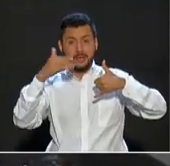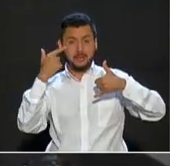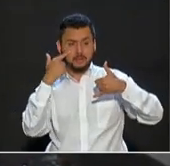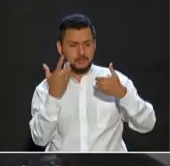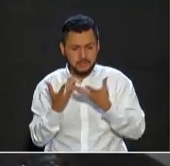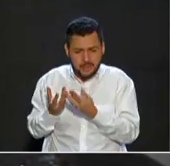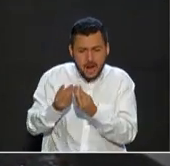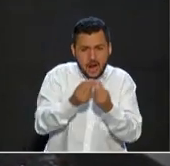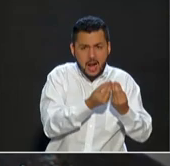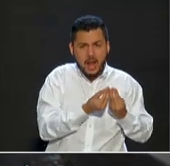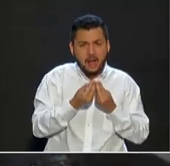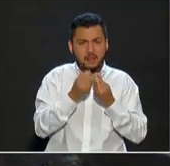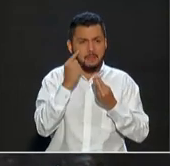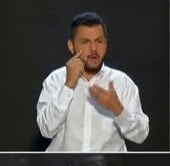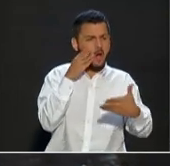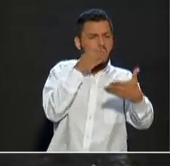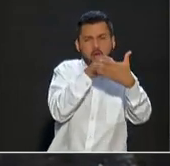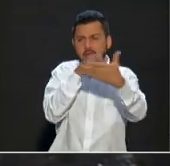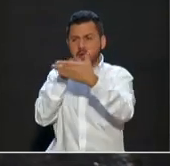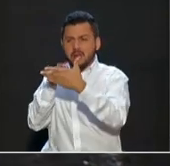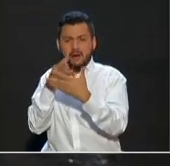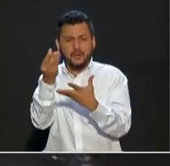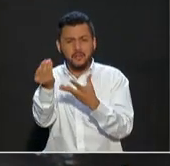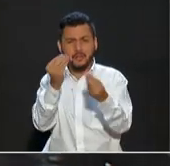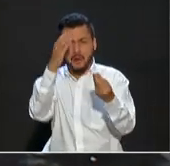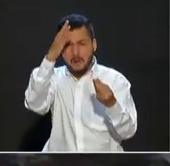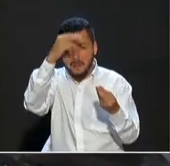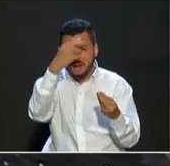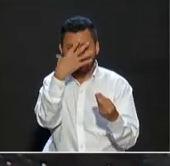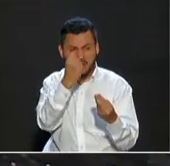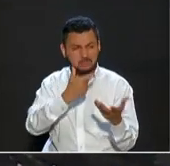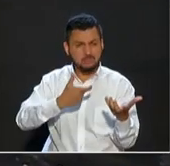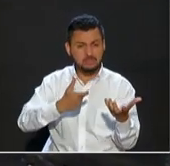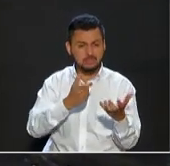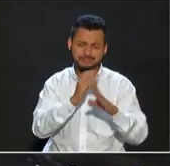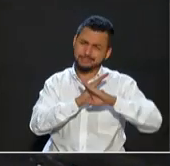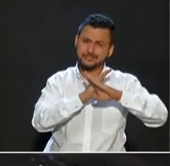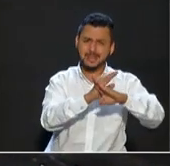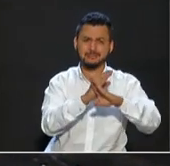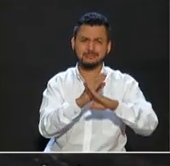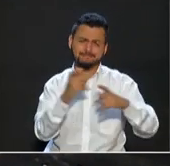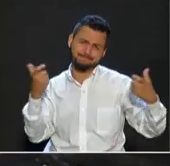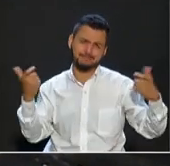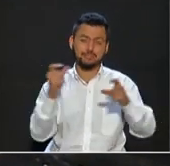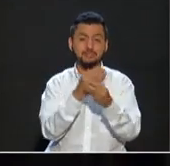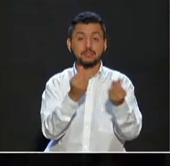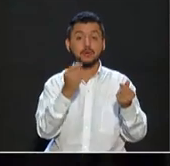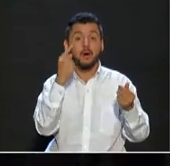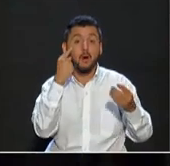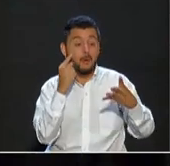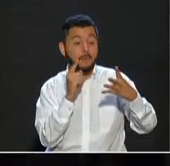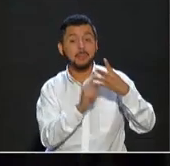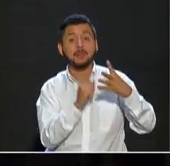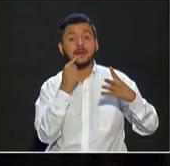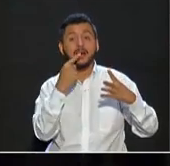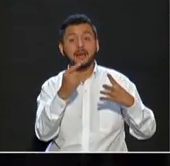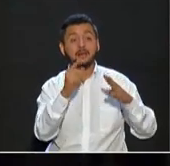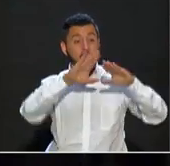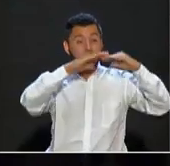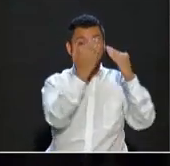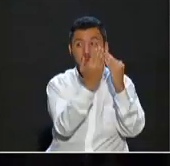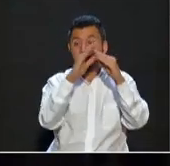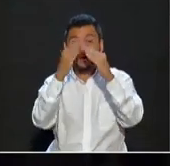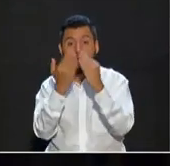no vamos a permitir que alrededor de las escuelas y de los parques se pueda vender droga los